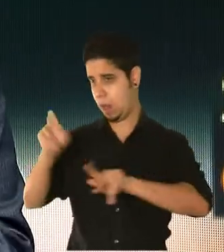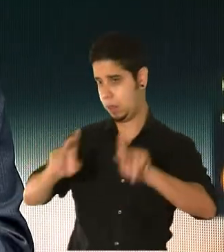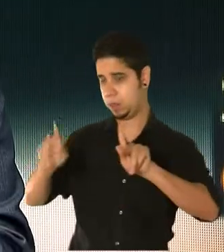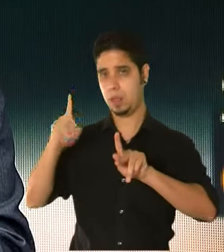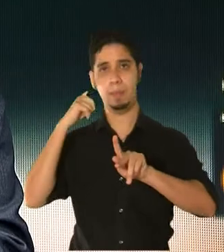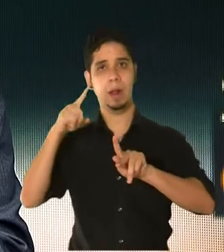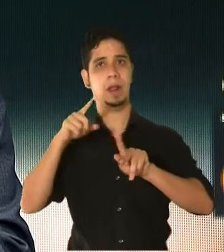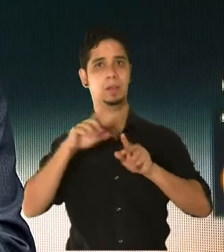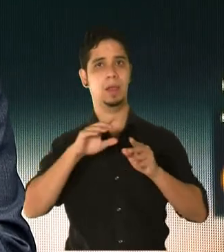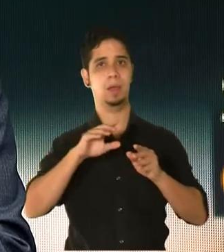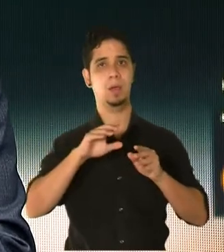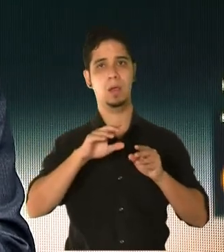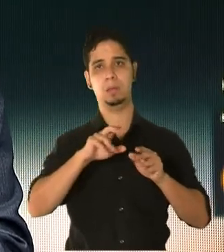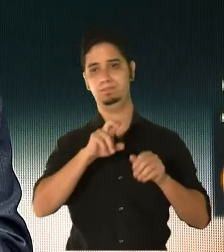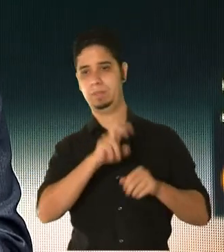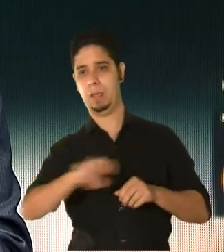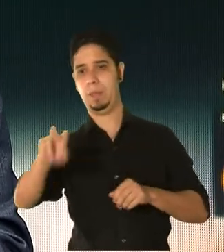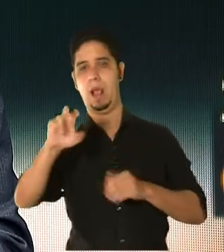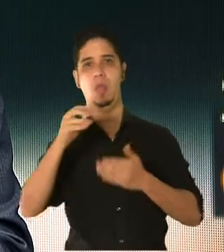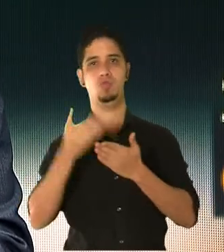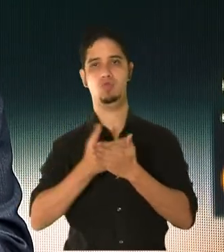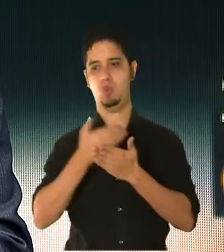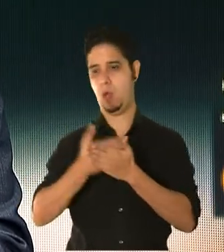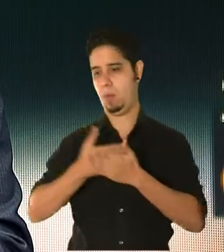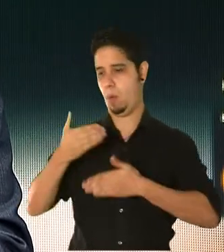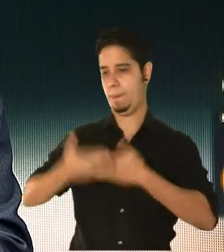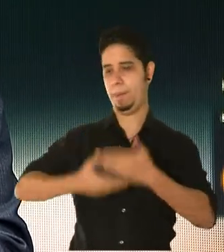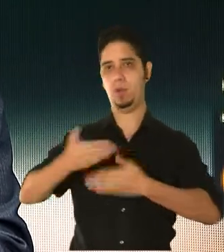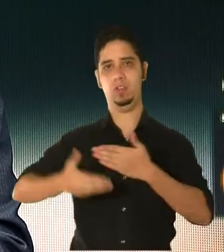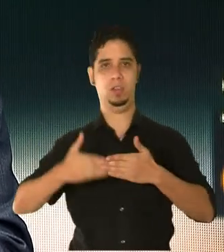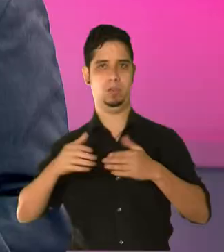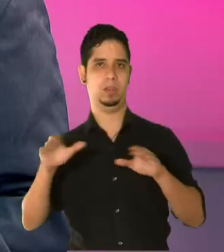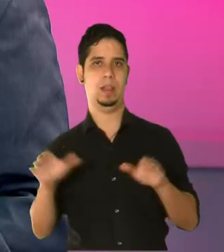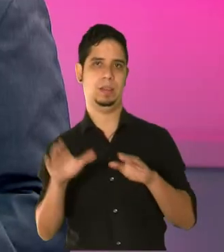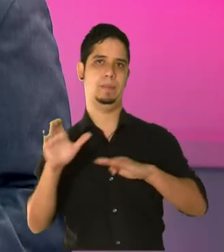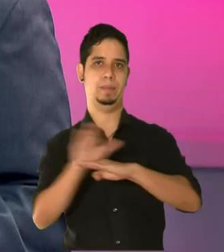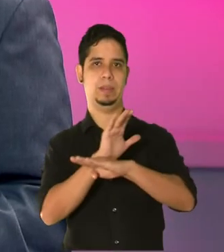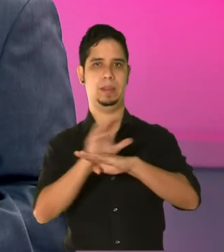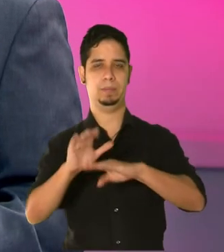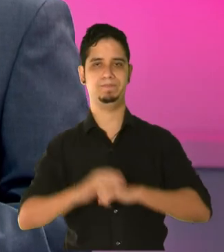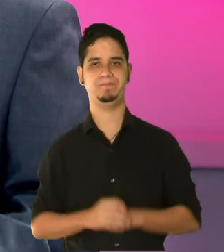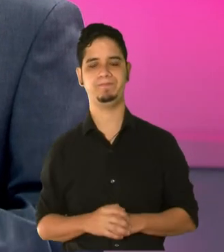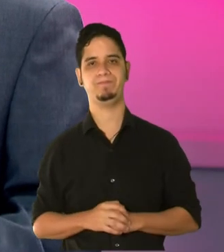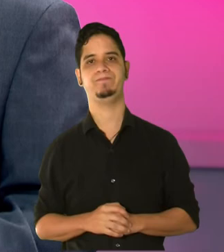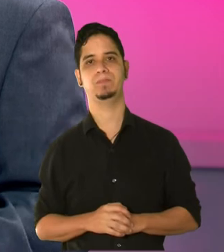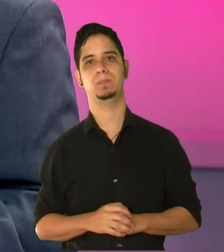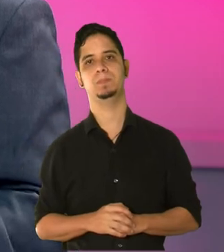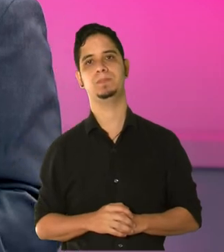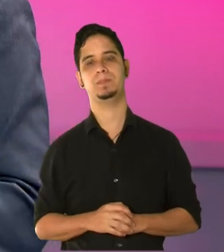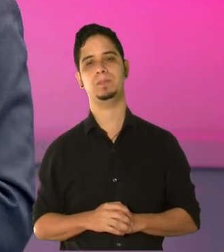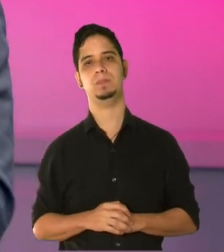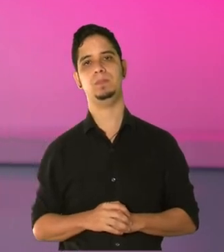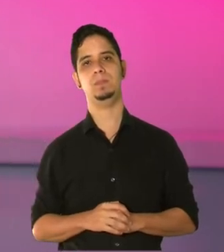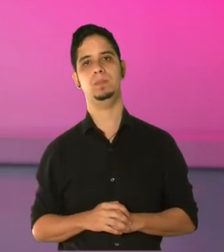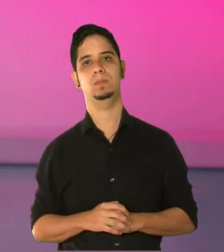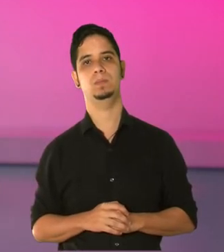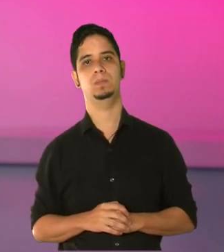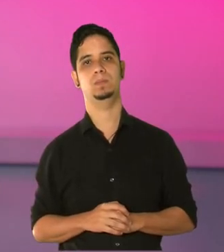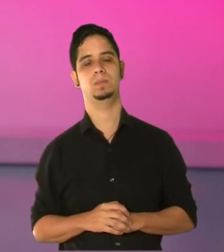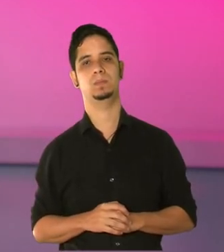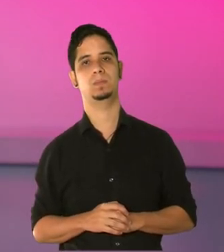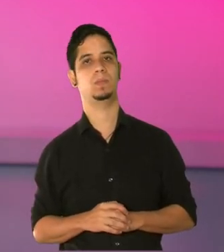estas nuevas herramientas y estos nuevos caminos de hacer de hacer de emprender y hacer negocios louis y como como se va moviendo el